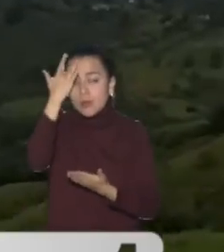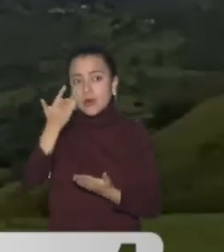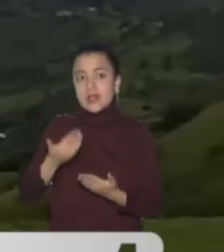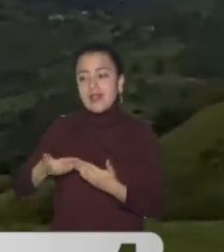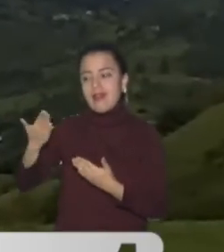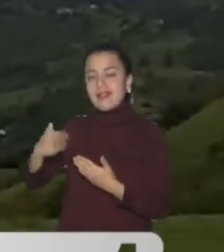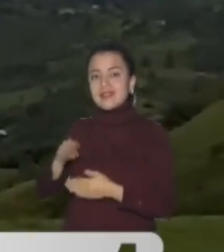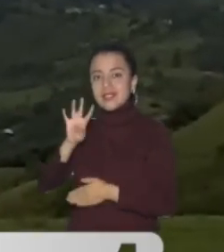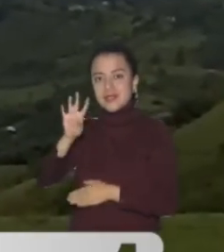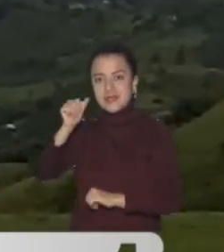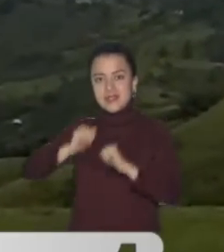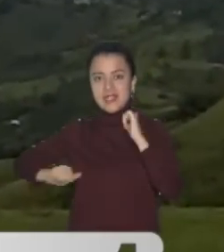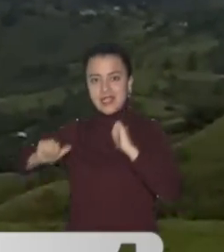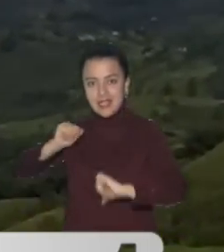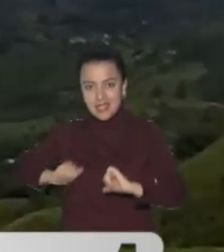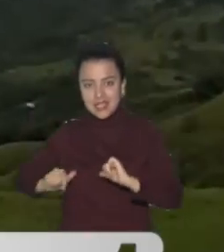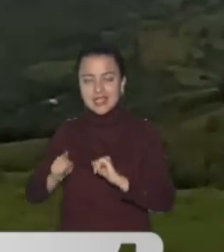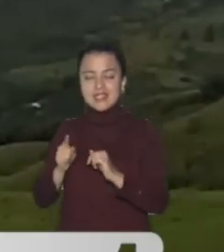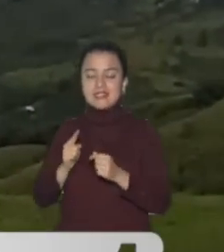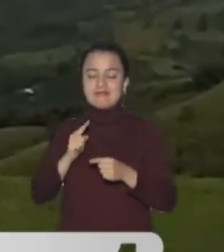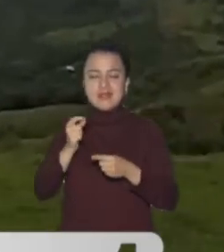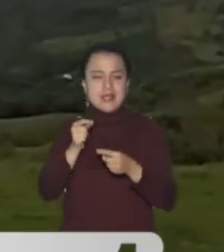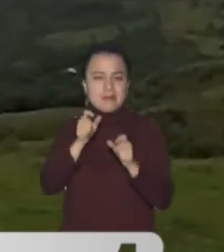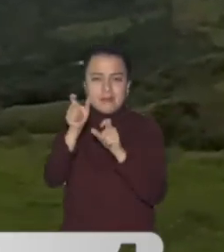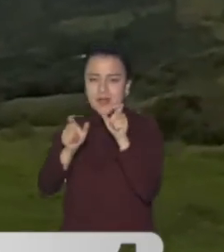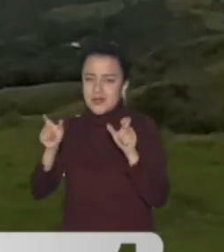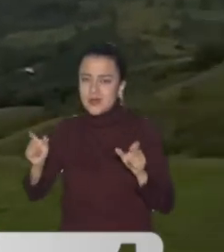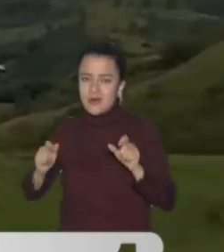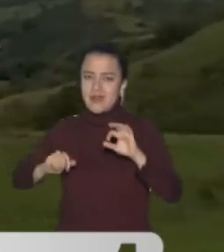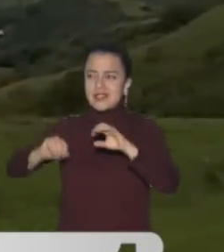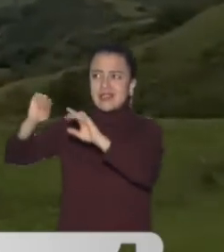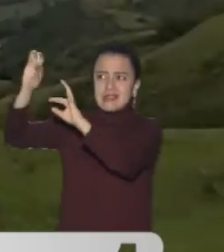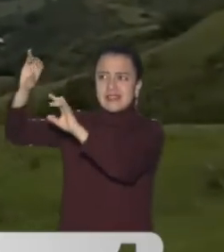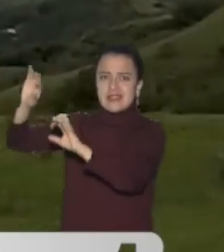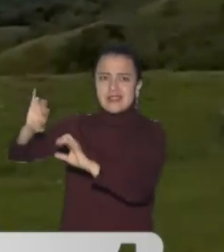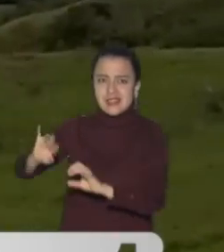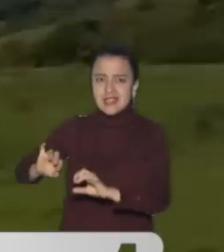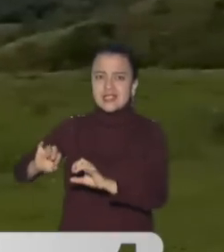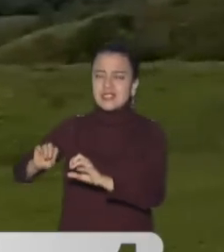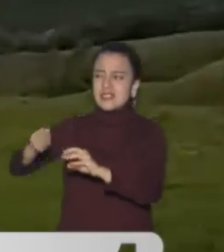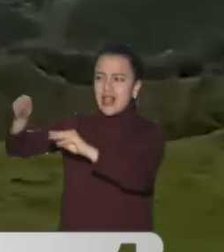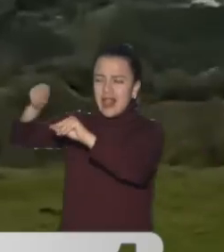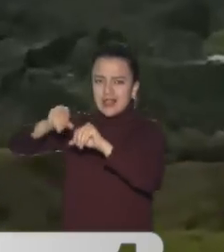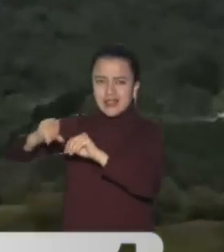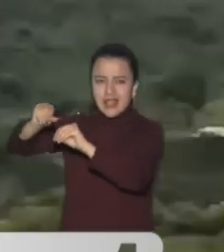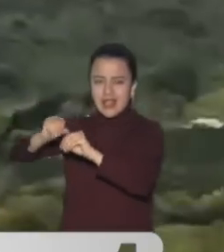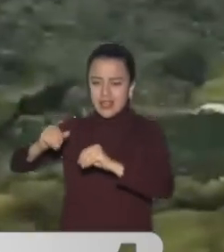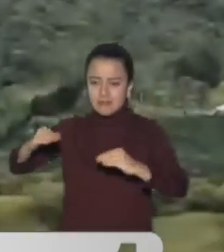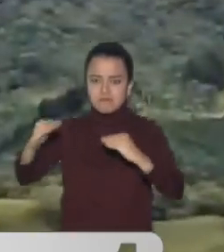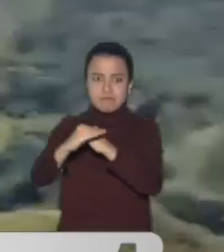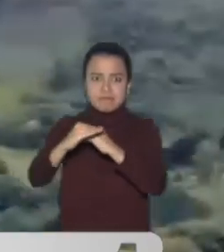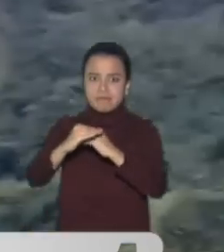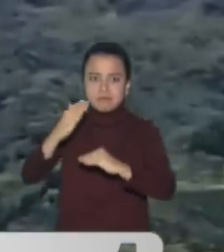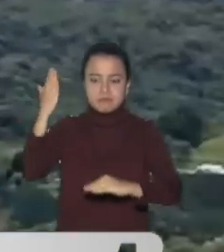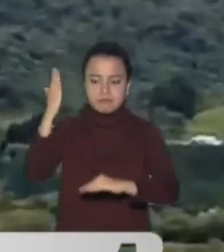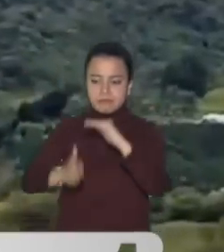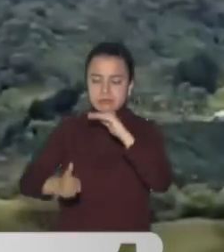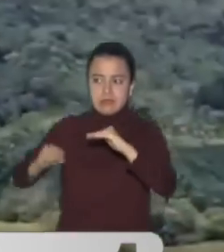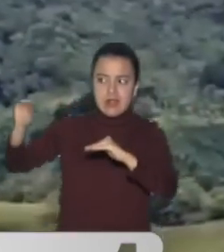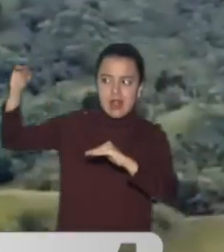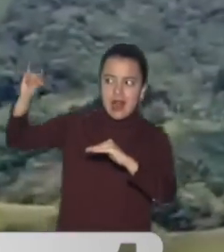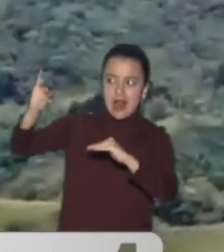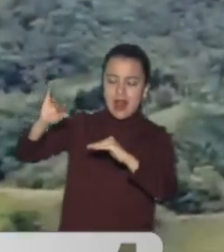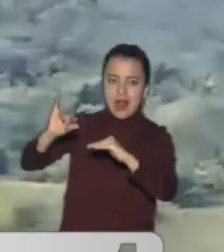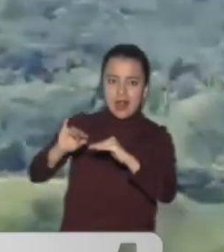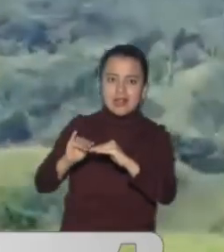trasladadas a Medellín en un helicóptero de la Fuerza Aérea y otras cuatro desaparecidas que se adelanta su búsqueda. Según la información que ha emitido